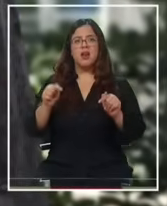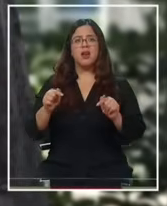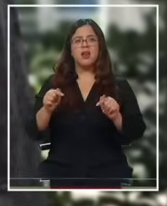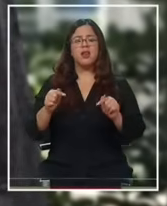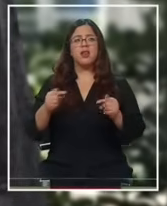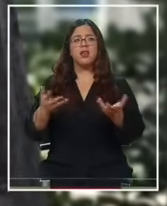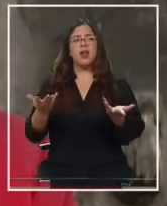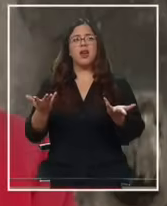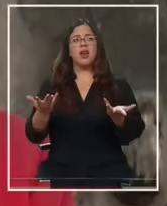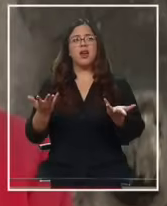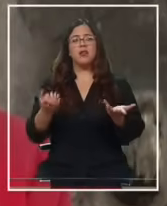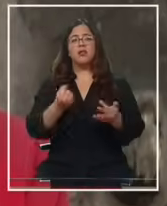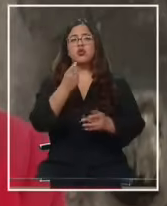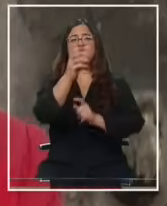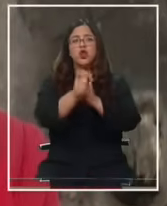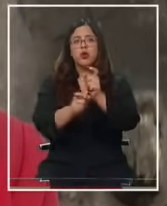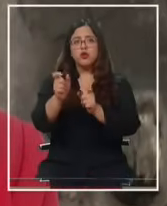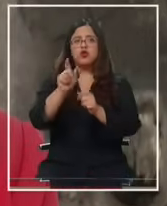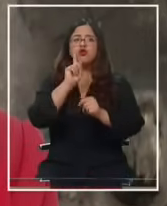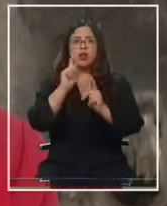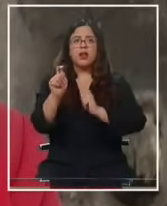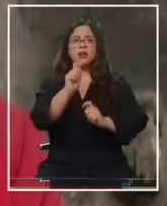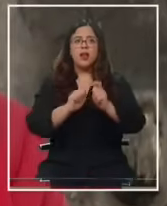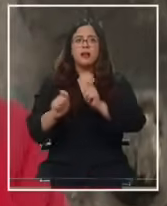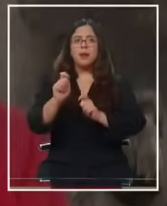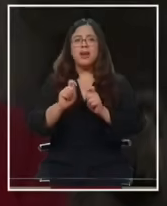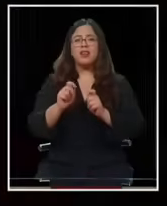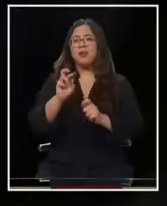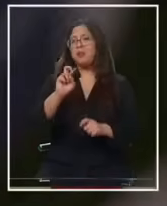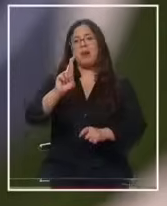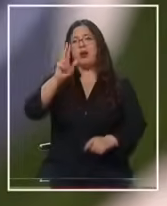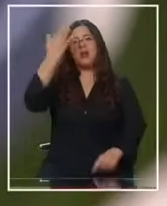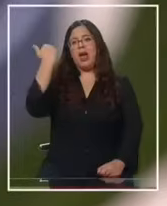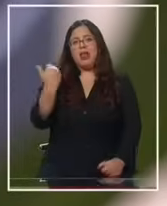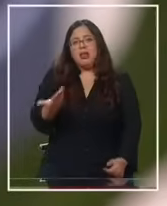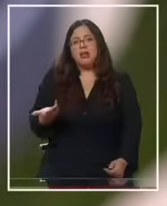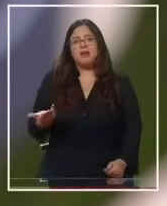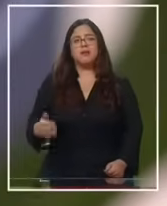una población que tenía este tratamiento. O sea, estamos peor que antes.